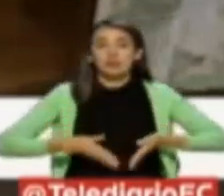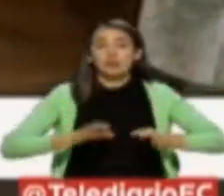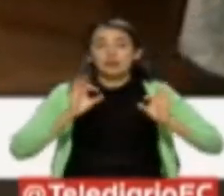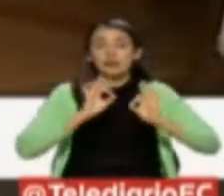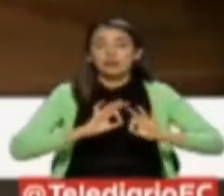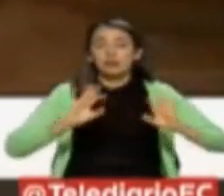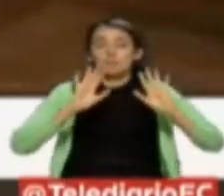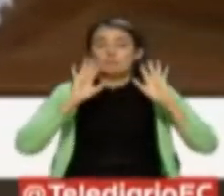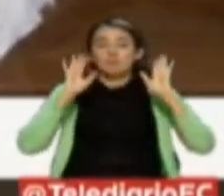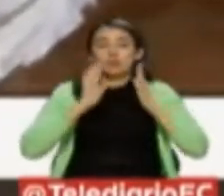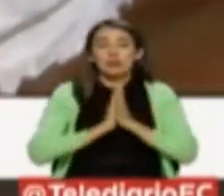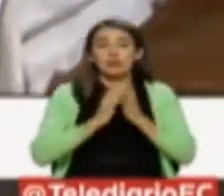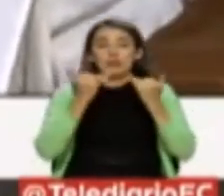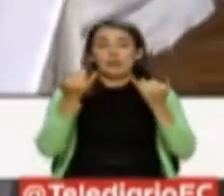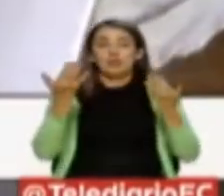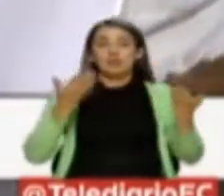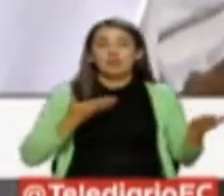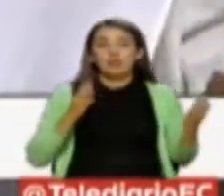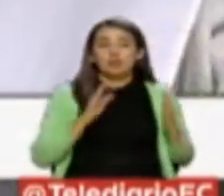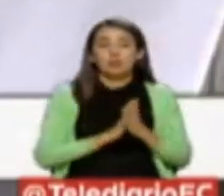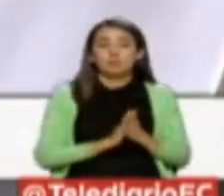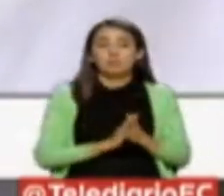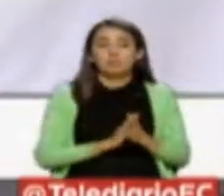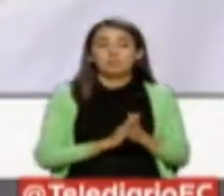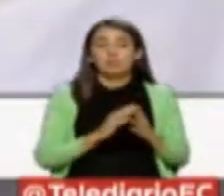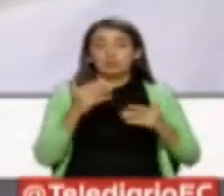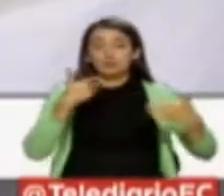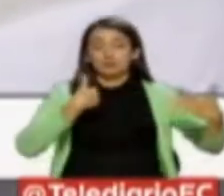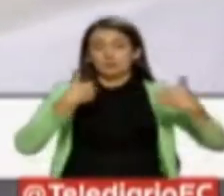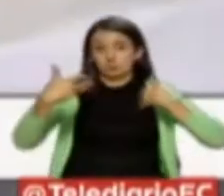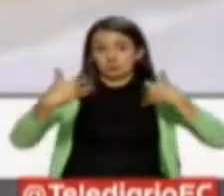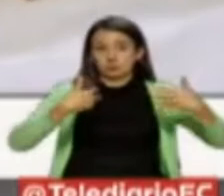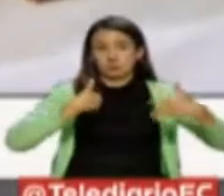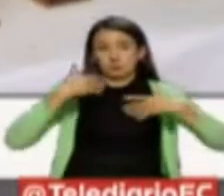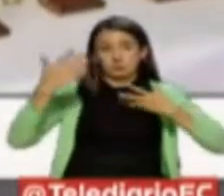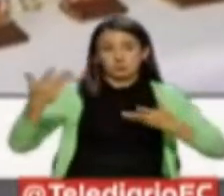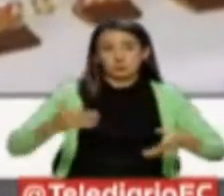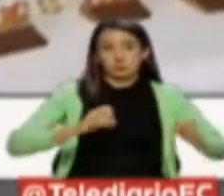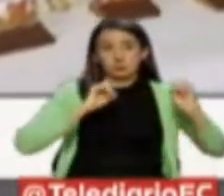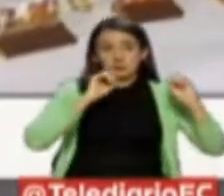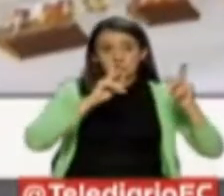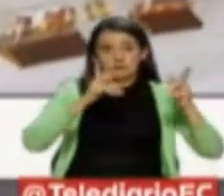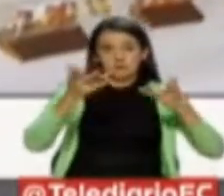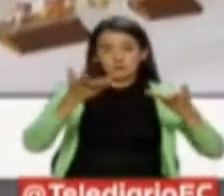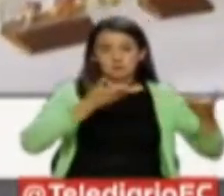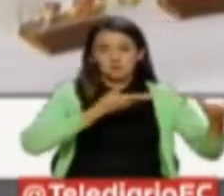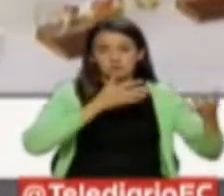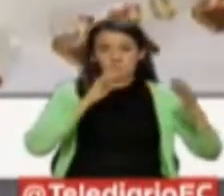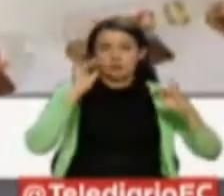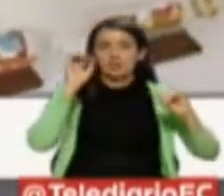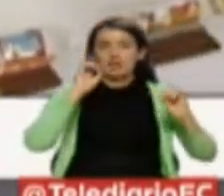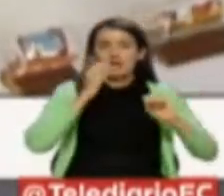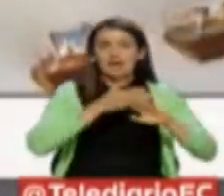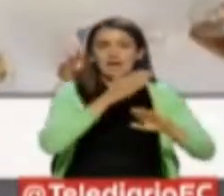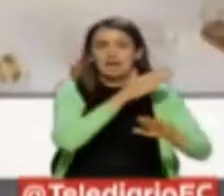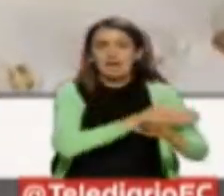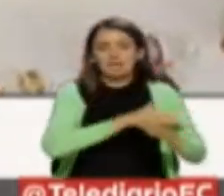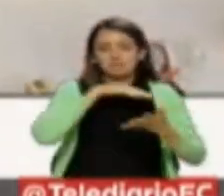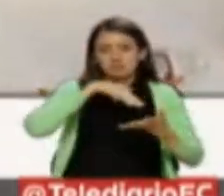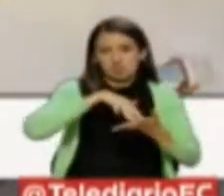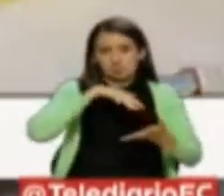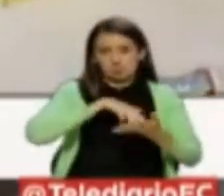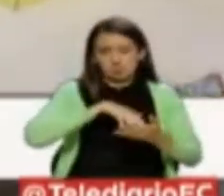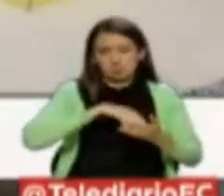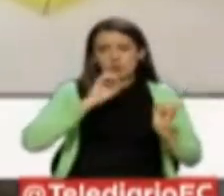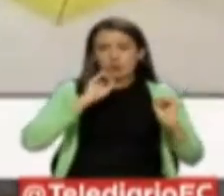ha dado el apoyo. Ahora, a propósito de este arte que usted realiza, ¿tuvo la oportunidad de hacer algún estudio, realizó